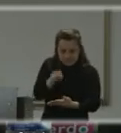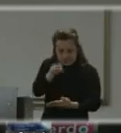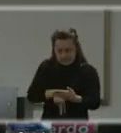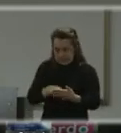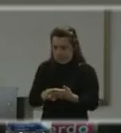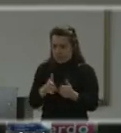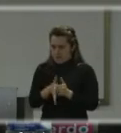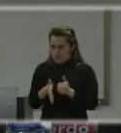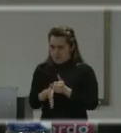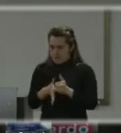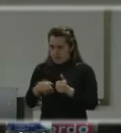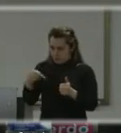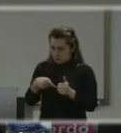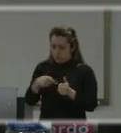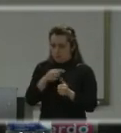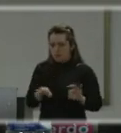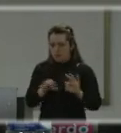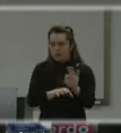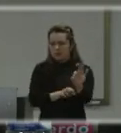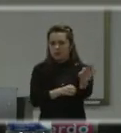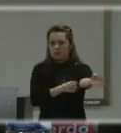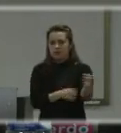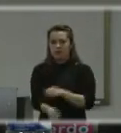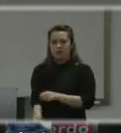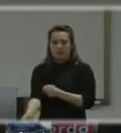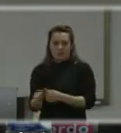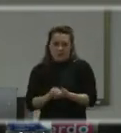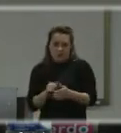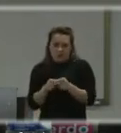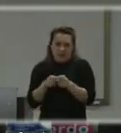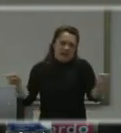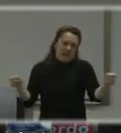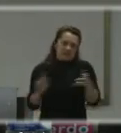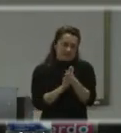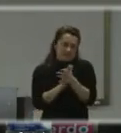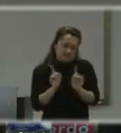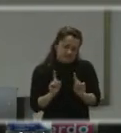el informe. Entonces por eso no seguiré hablando de ese tema.